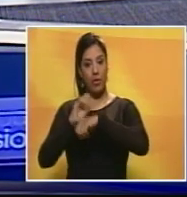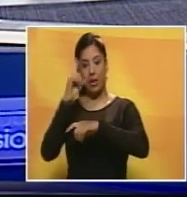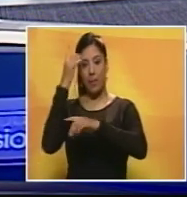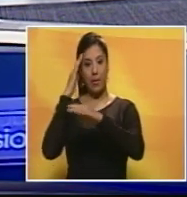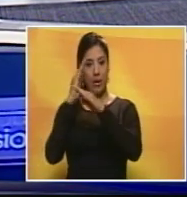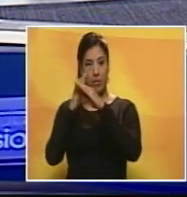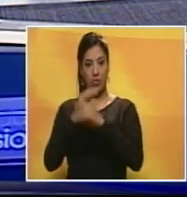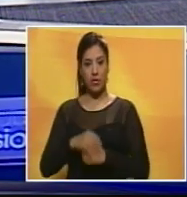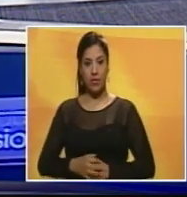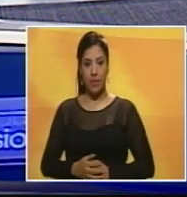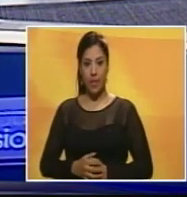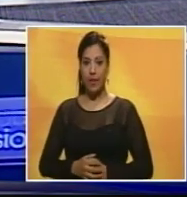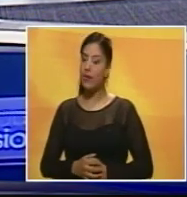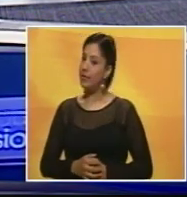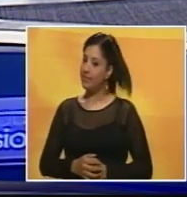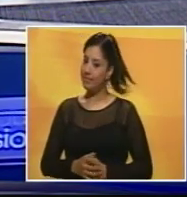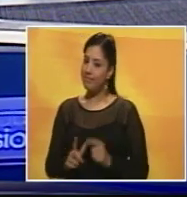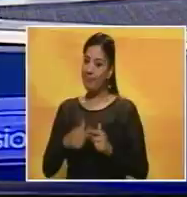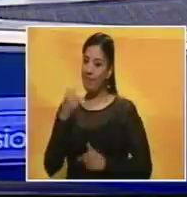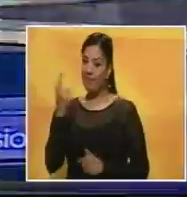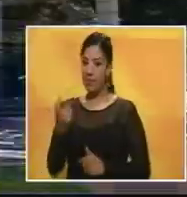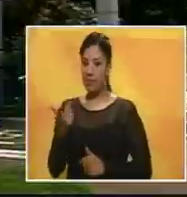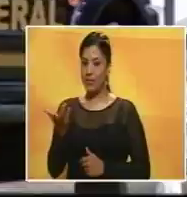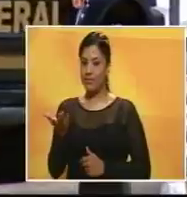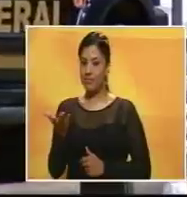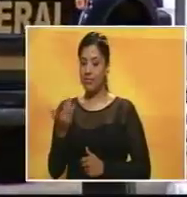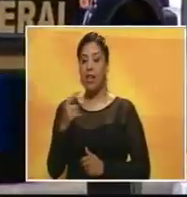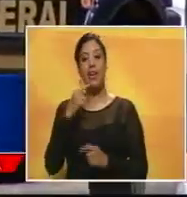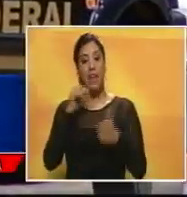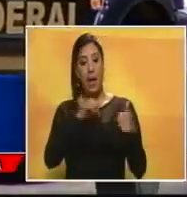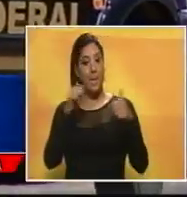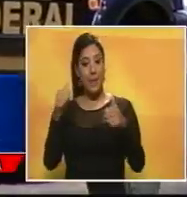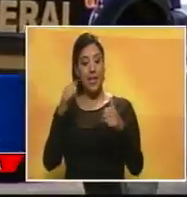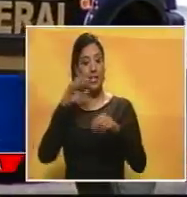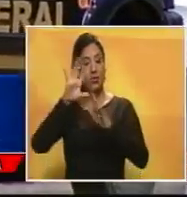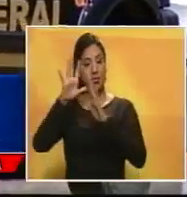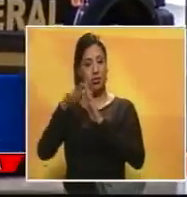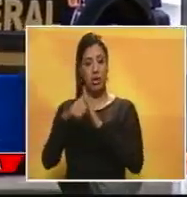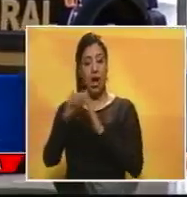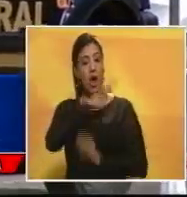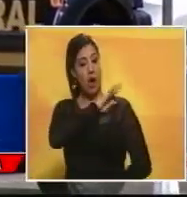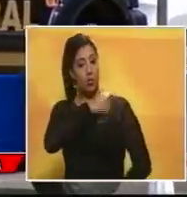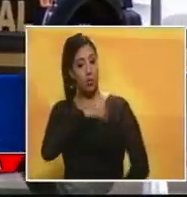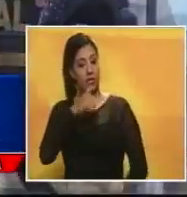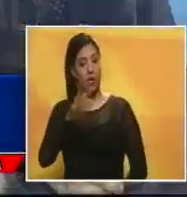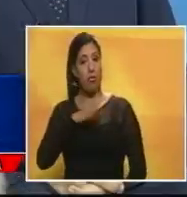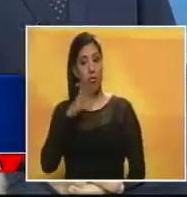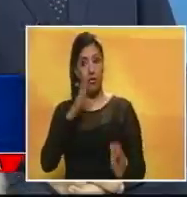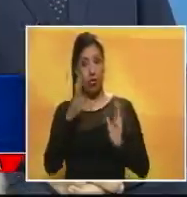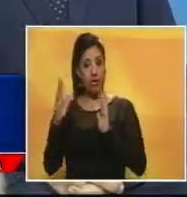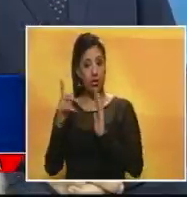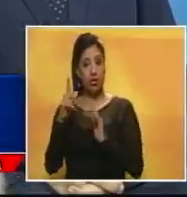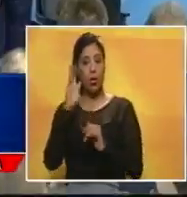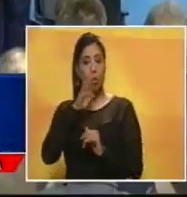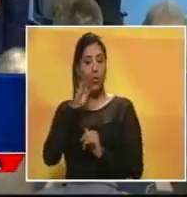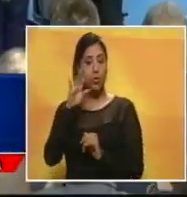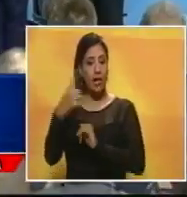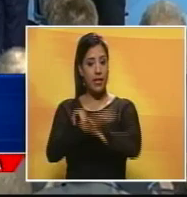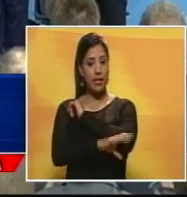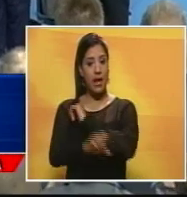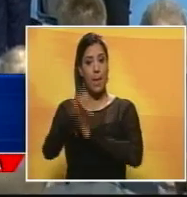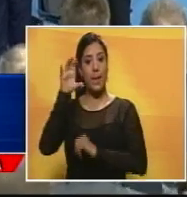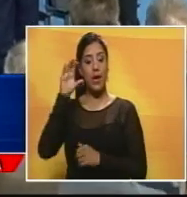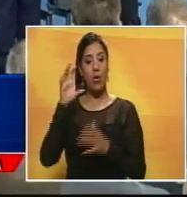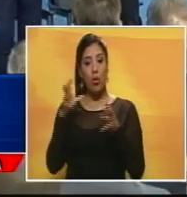hacer nuestra primera pausa. Al regreso, indicios de corrupción. Autoridades señalan posible organización ilícita